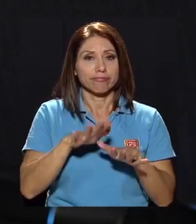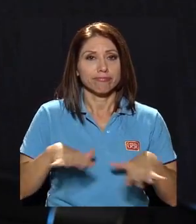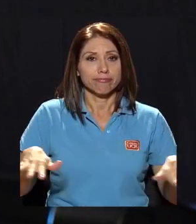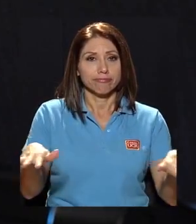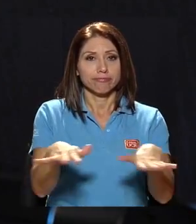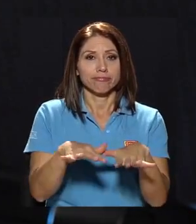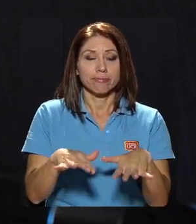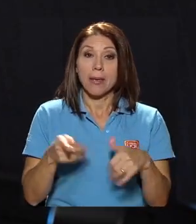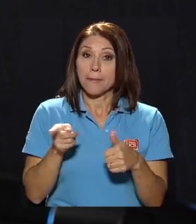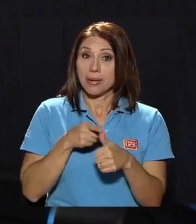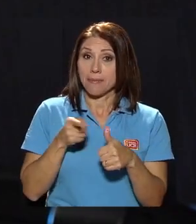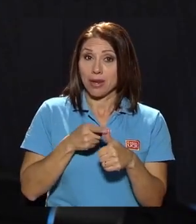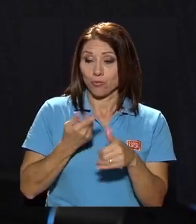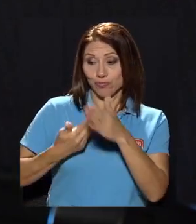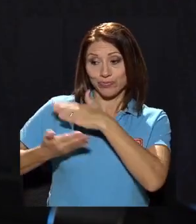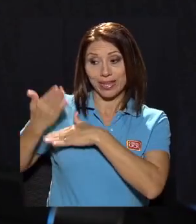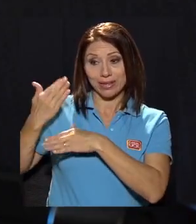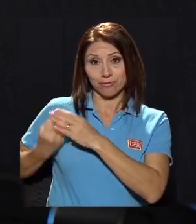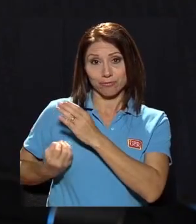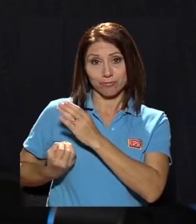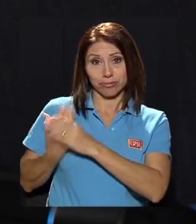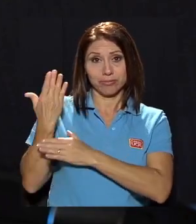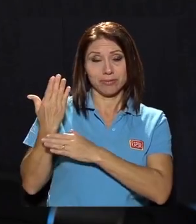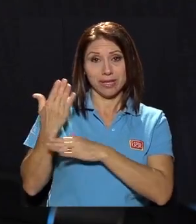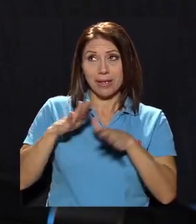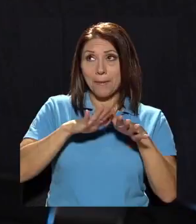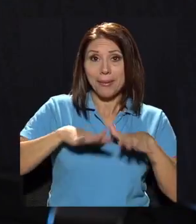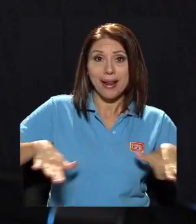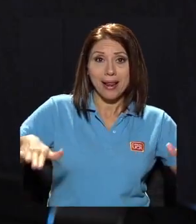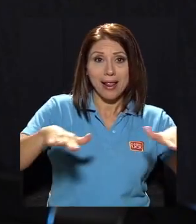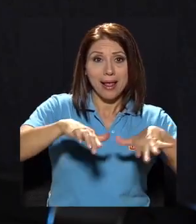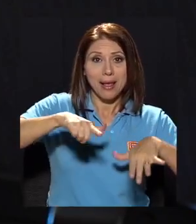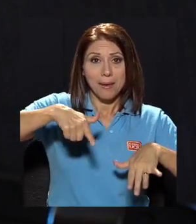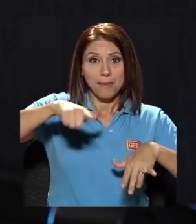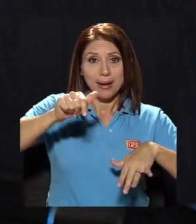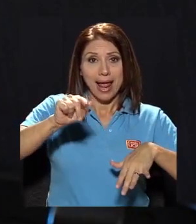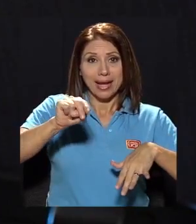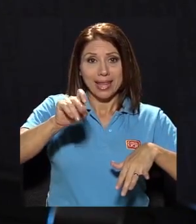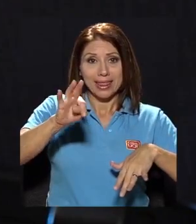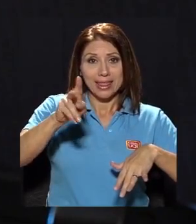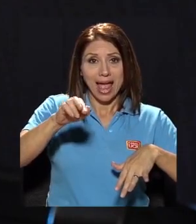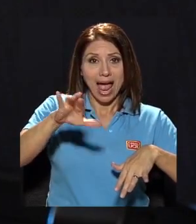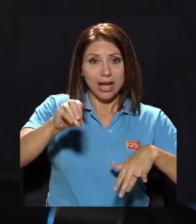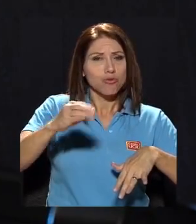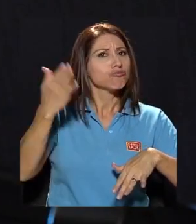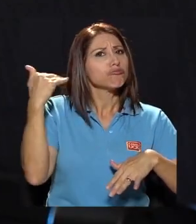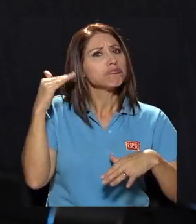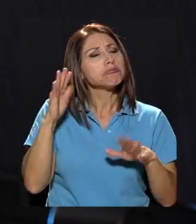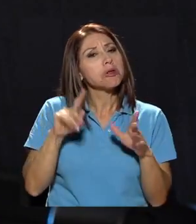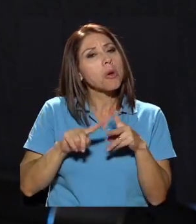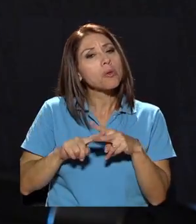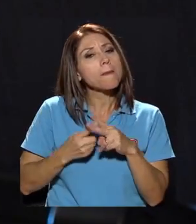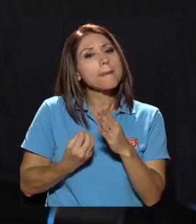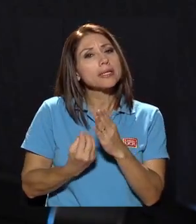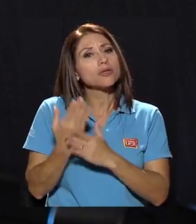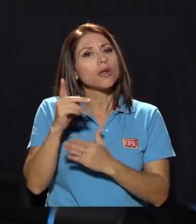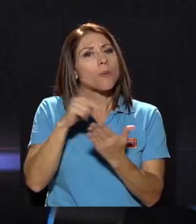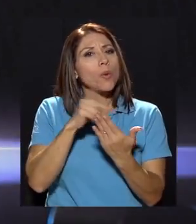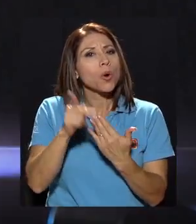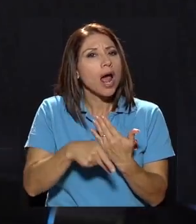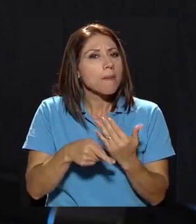quiero resaltar que cuando nació nuestro planetario estábamos hablando en un programa sencillo